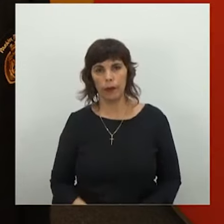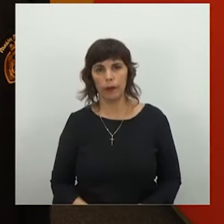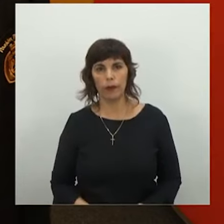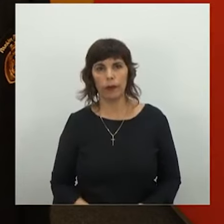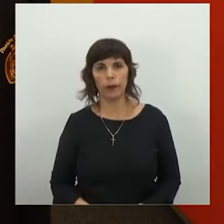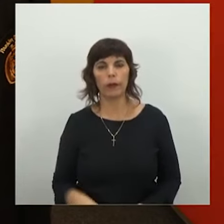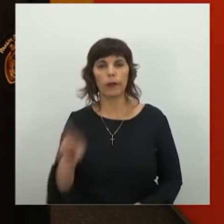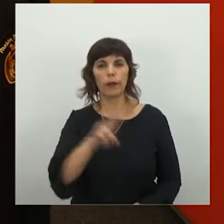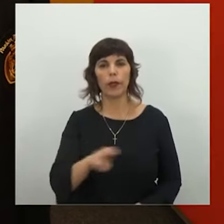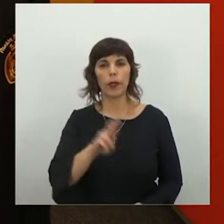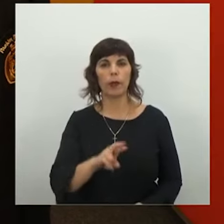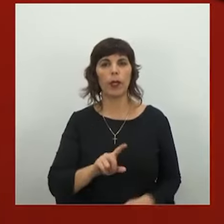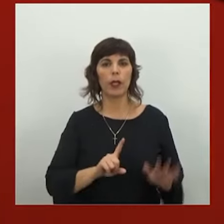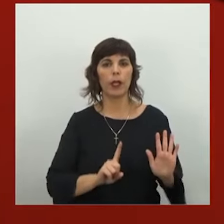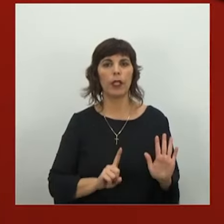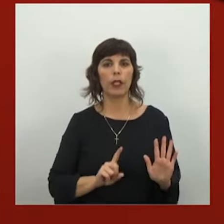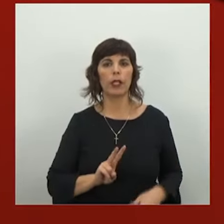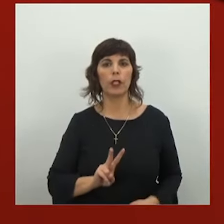Repito,